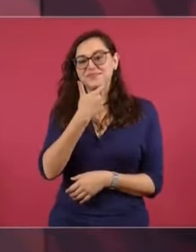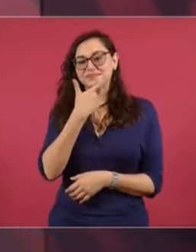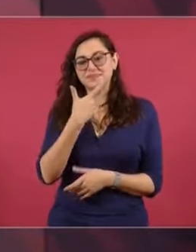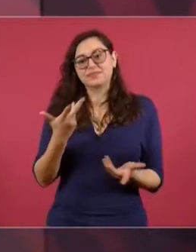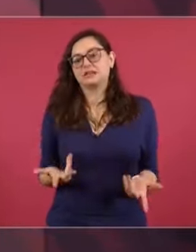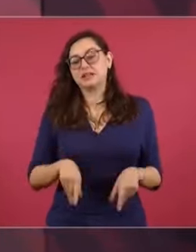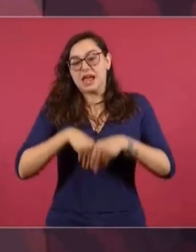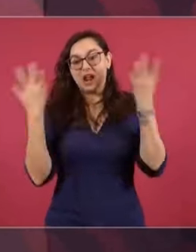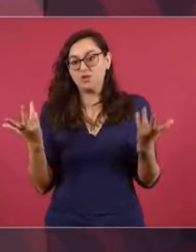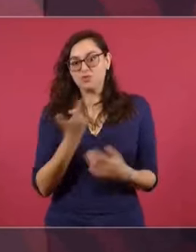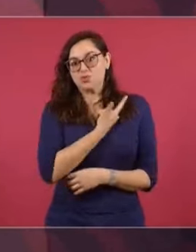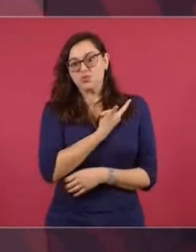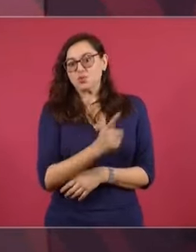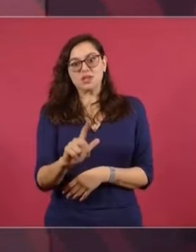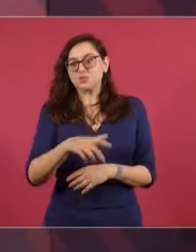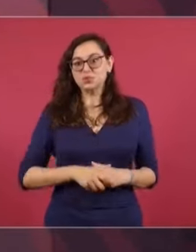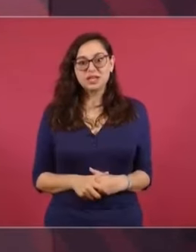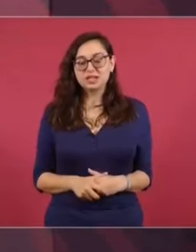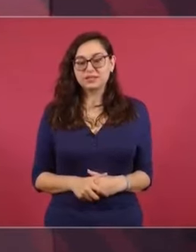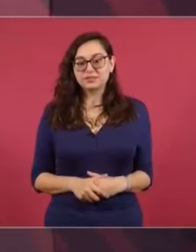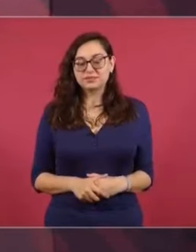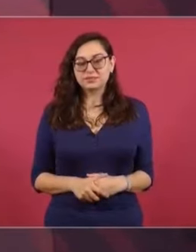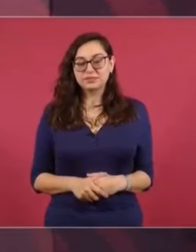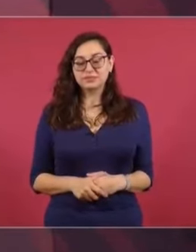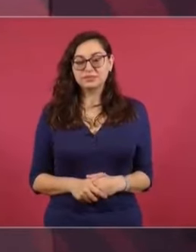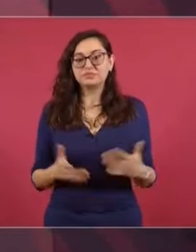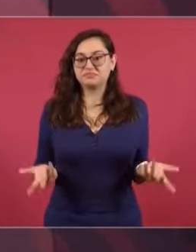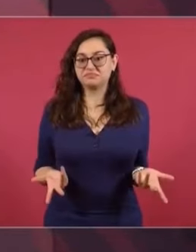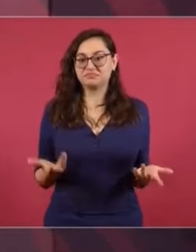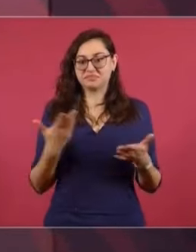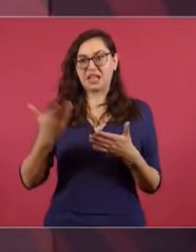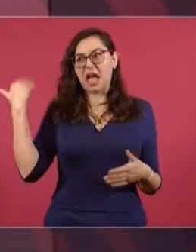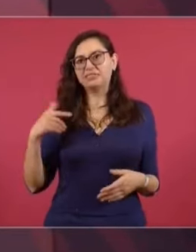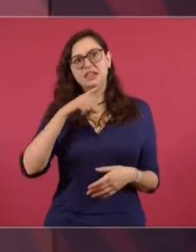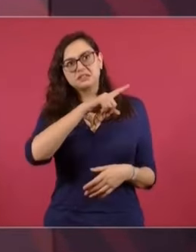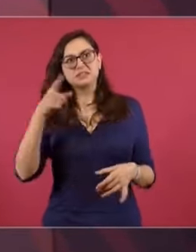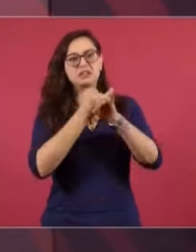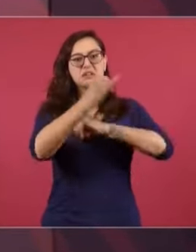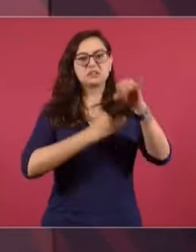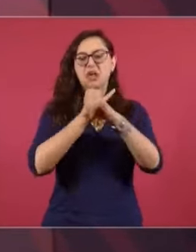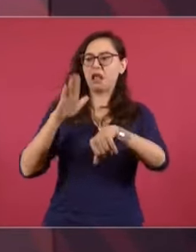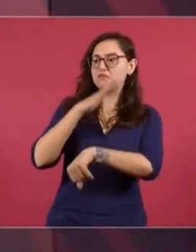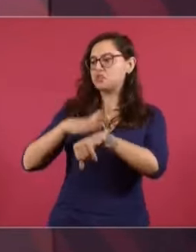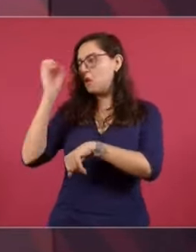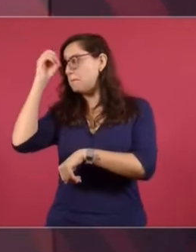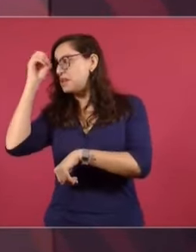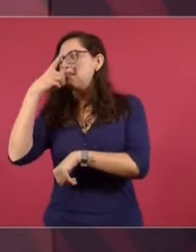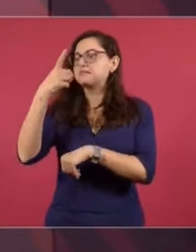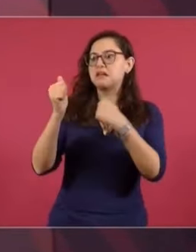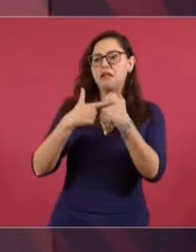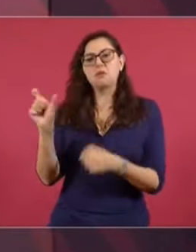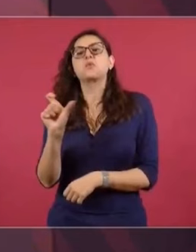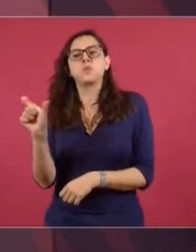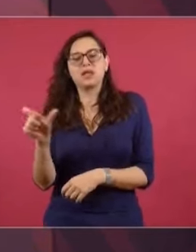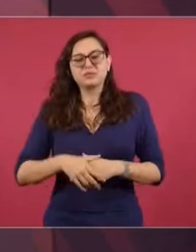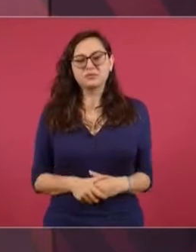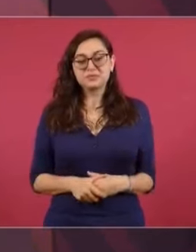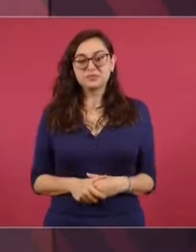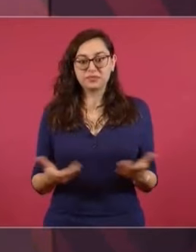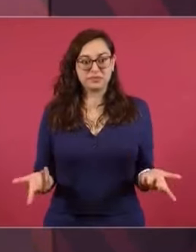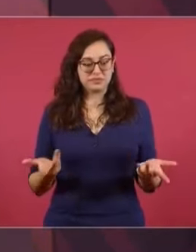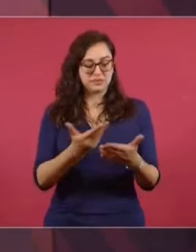no les gusta. ¿Cuándo dijeron algo estas calificadoras de que se condonaban los